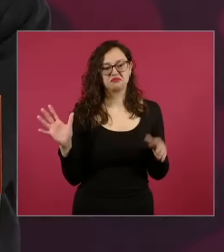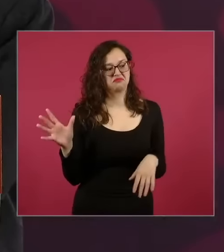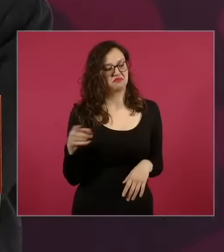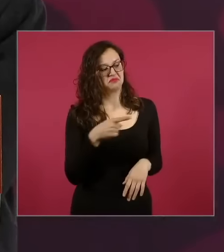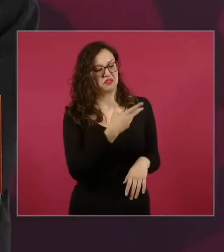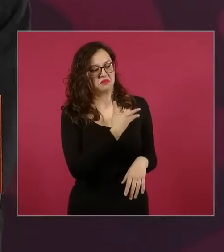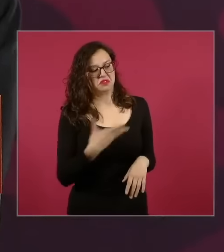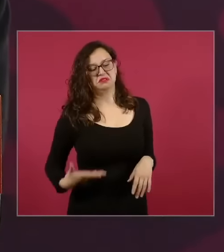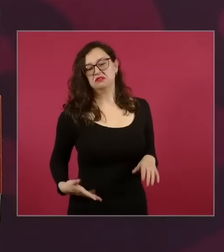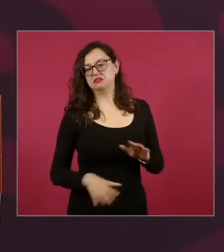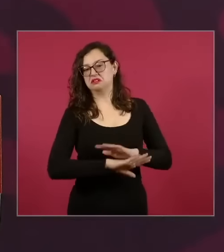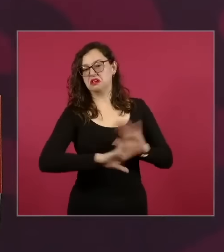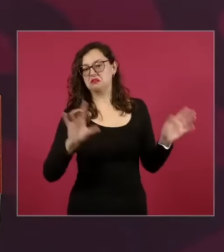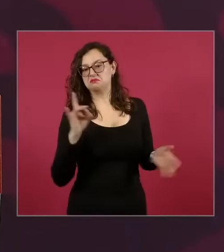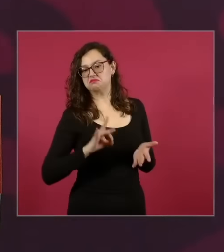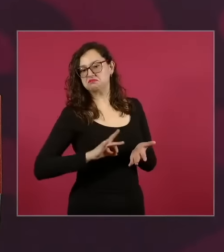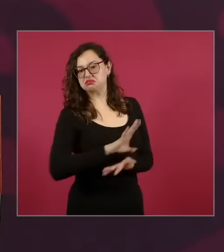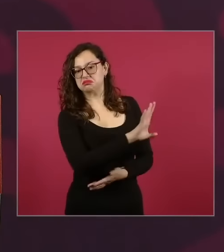negarme